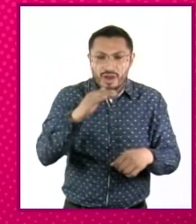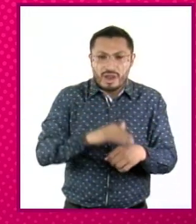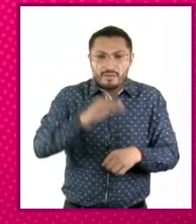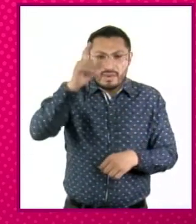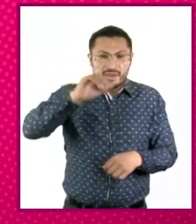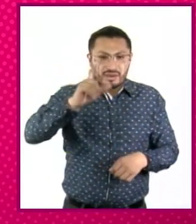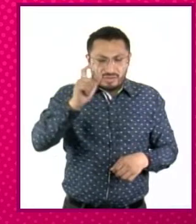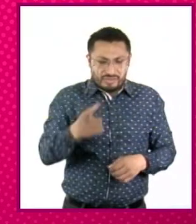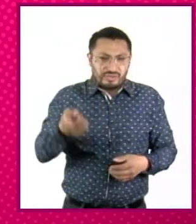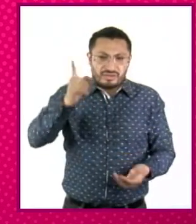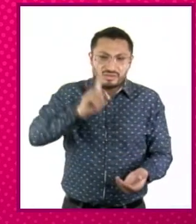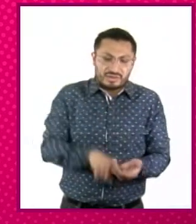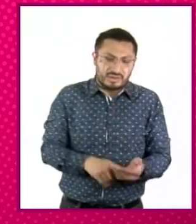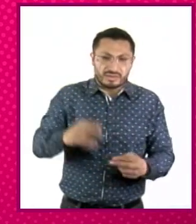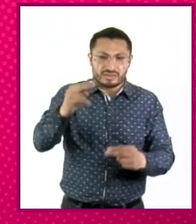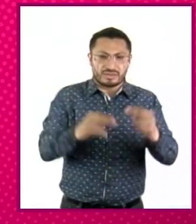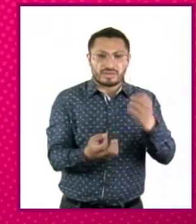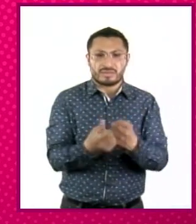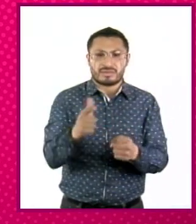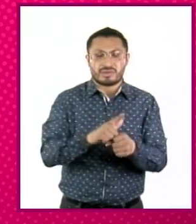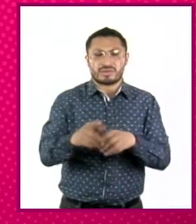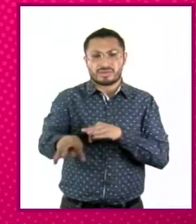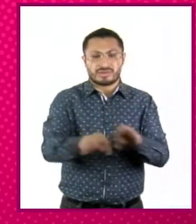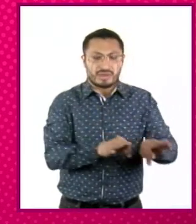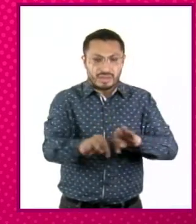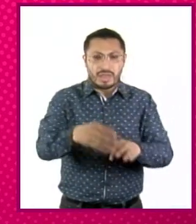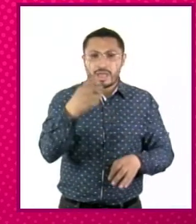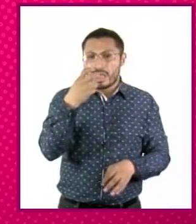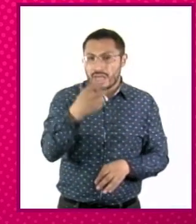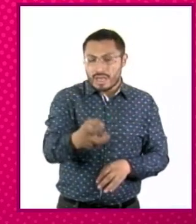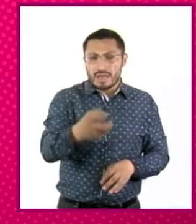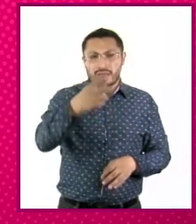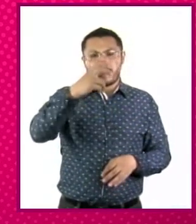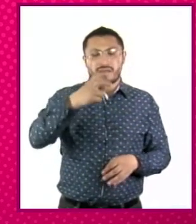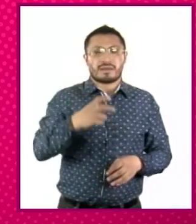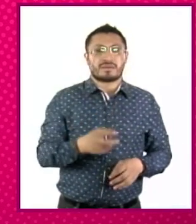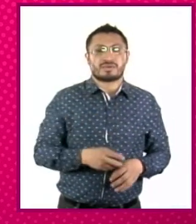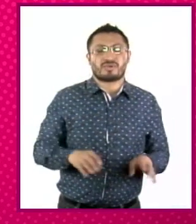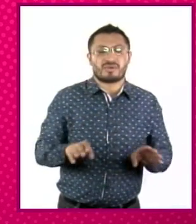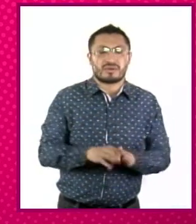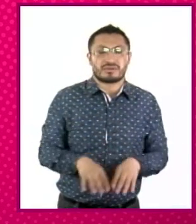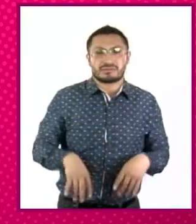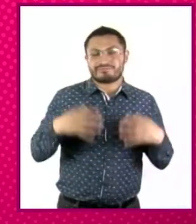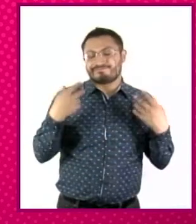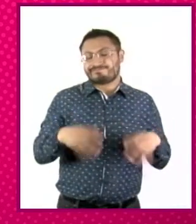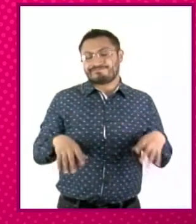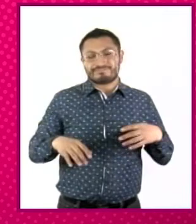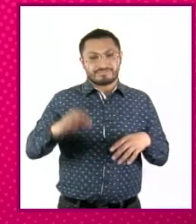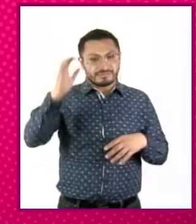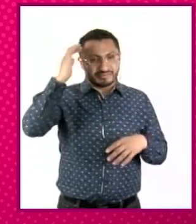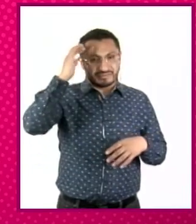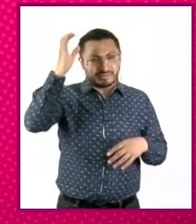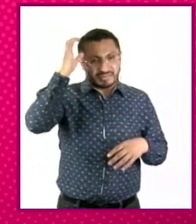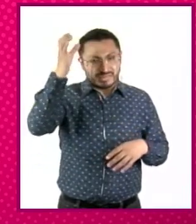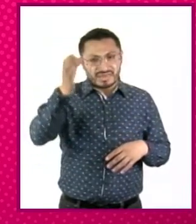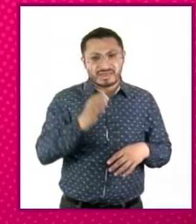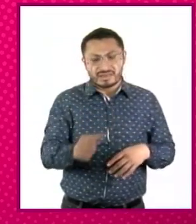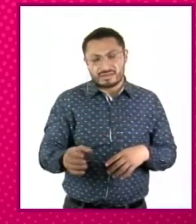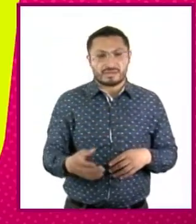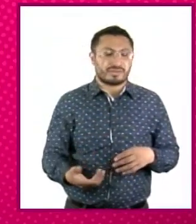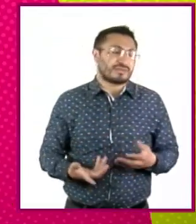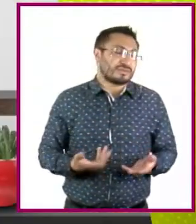pertenece a la clase trabajadora, y eso es algo que expone con mucha crudeza el manifiesto del Partido Comunista.